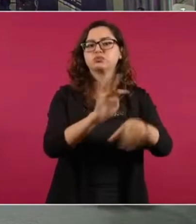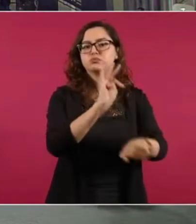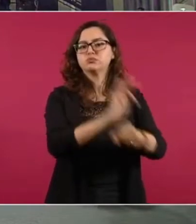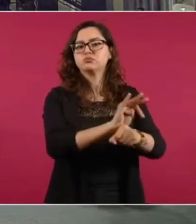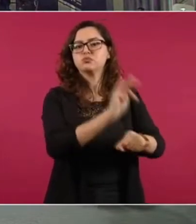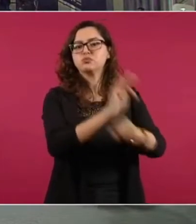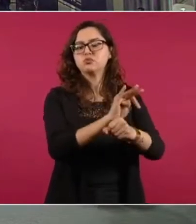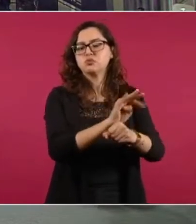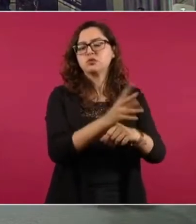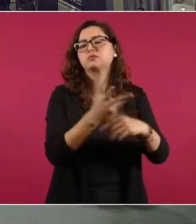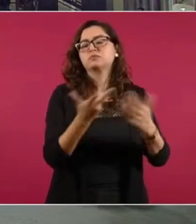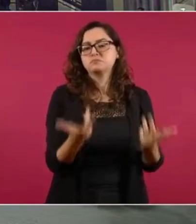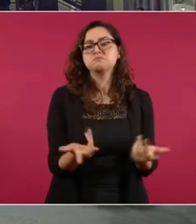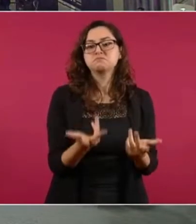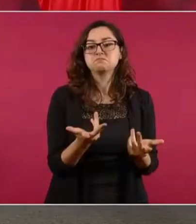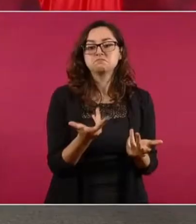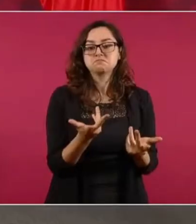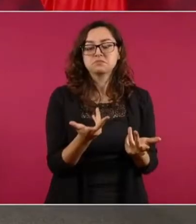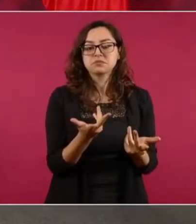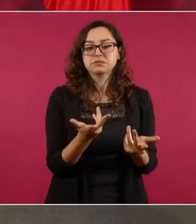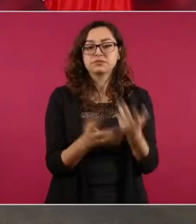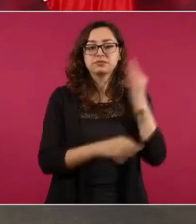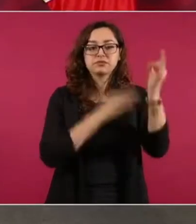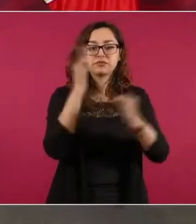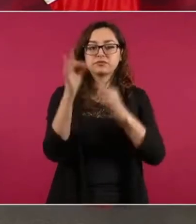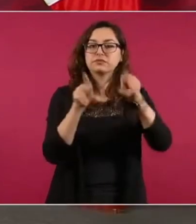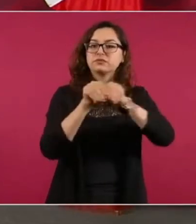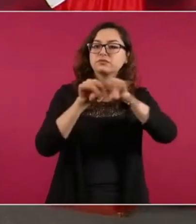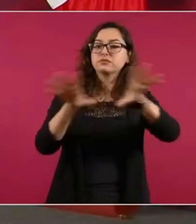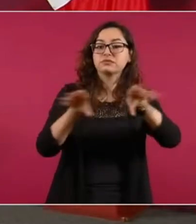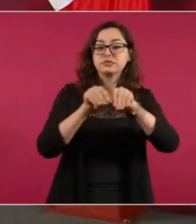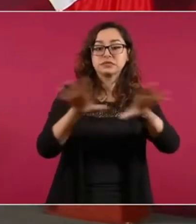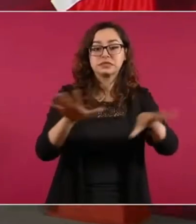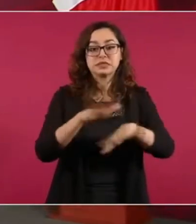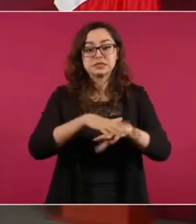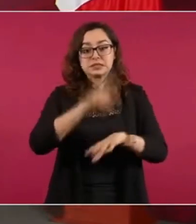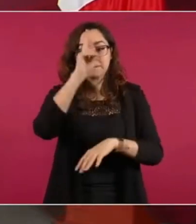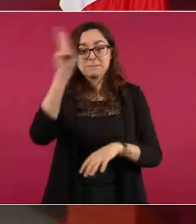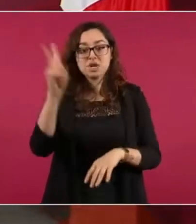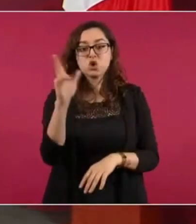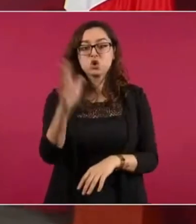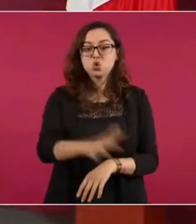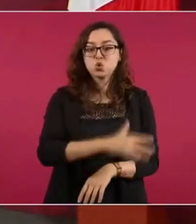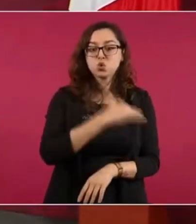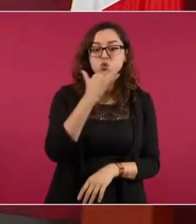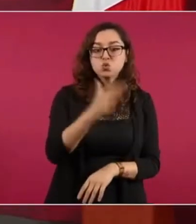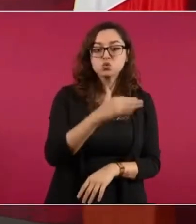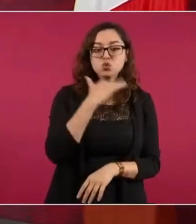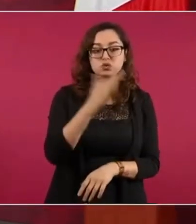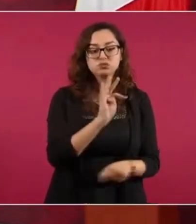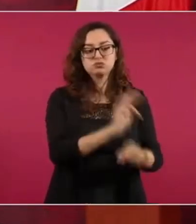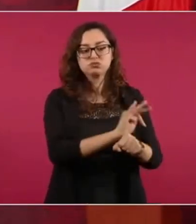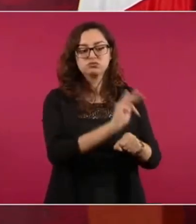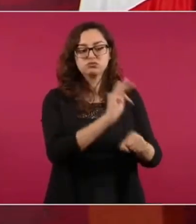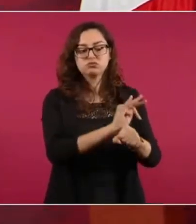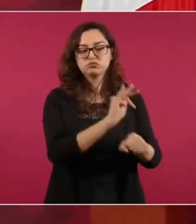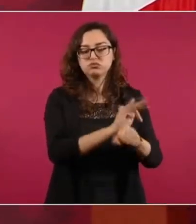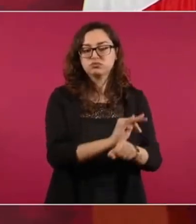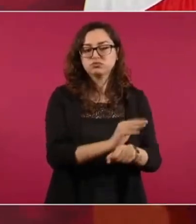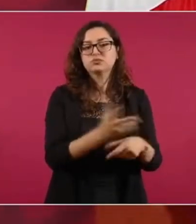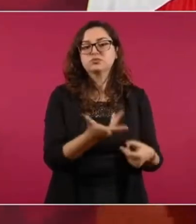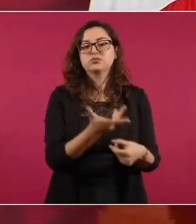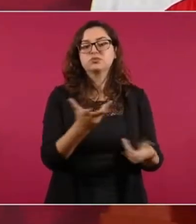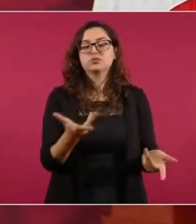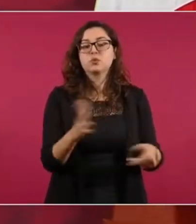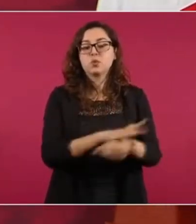sus actos, sobre todo la corrupción, sus atracos, porque el conservador,